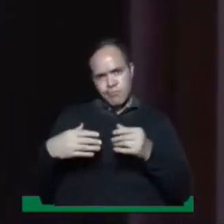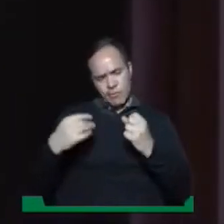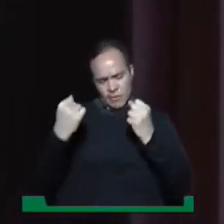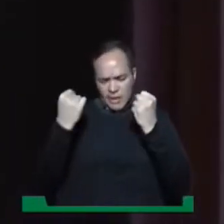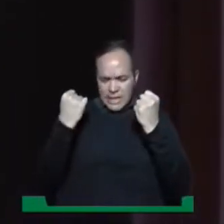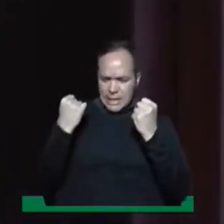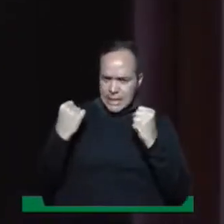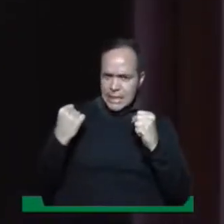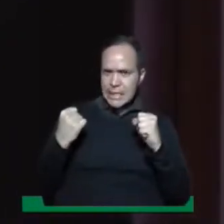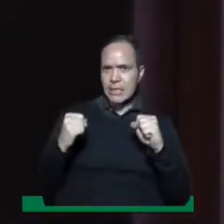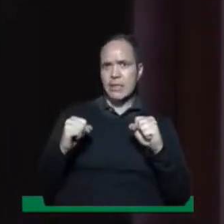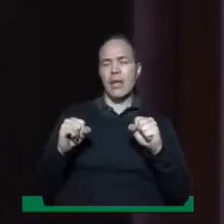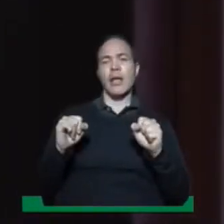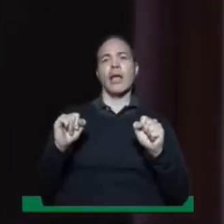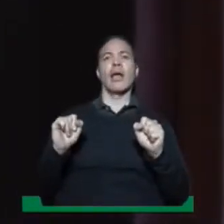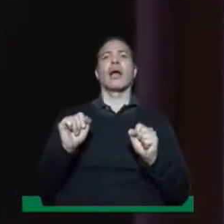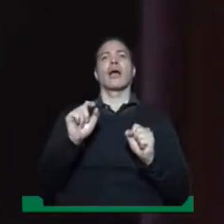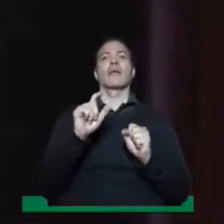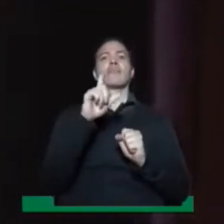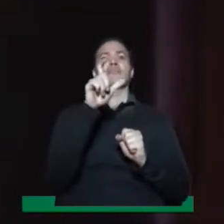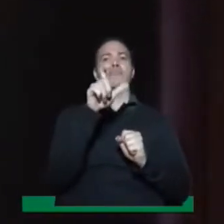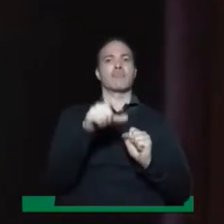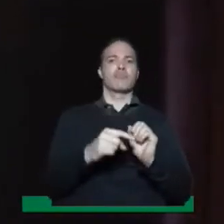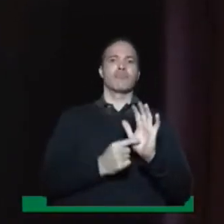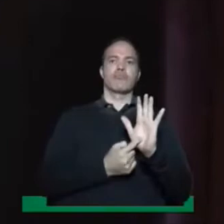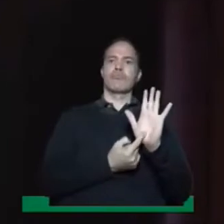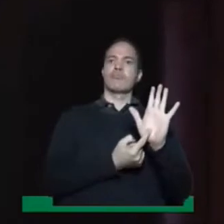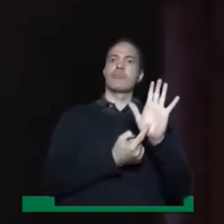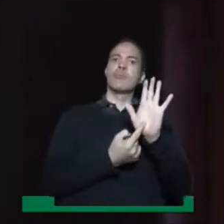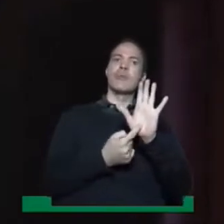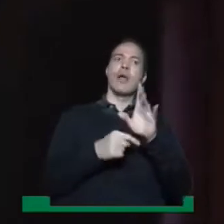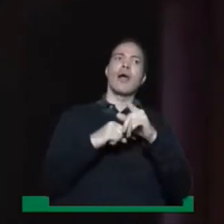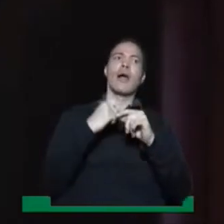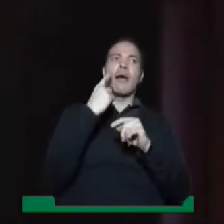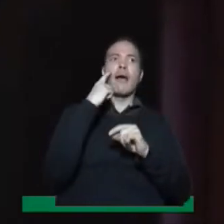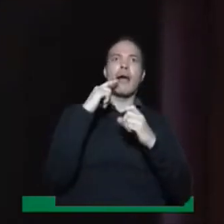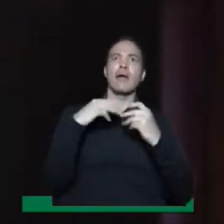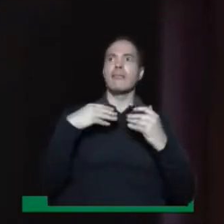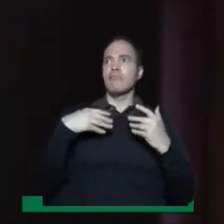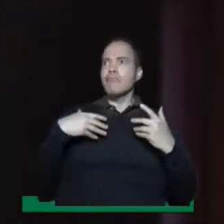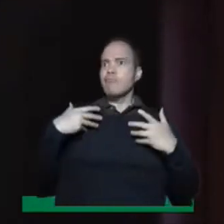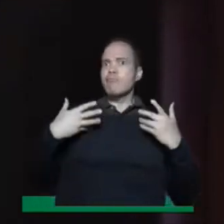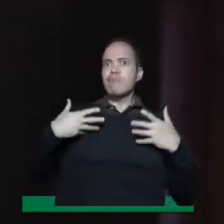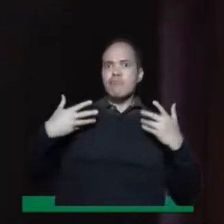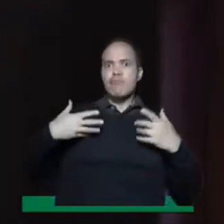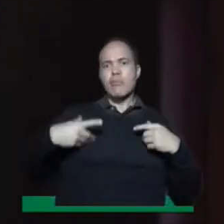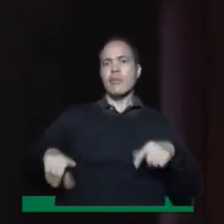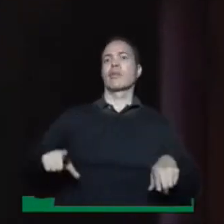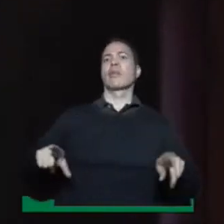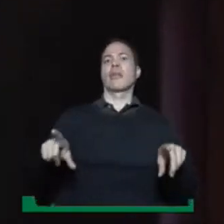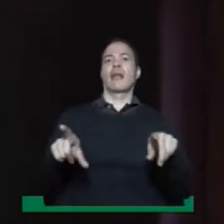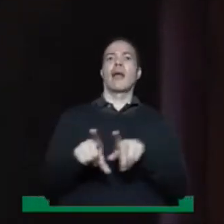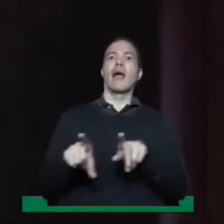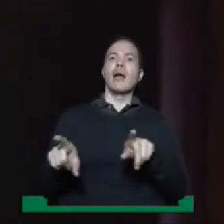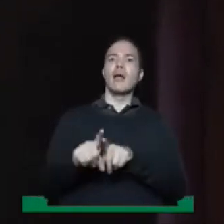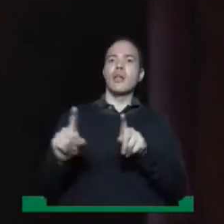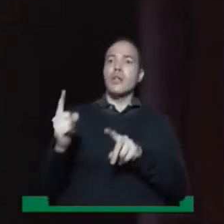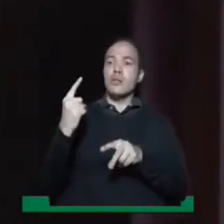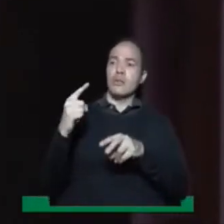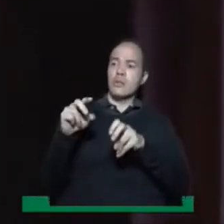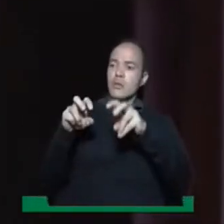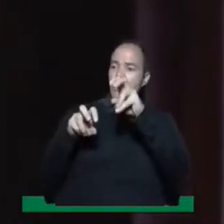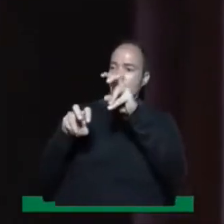lo hemos logrado y pues las personas han quedado igualmente contentas no solamente enfocamos el turismo en lo que es las escaleras eléctricas